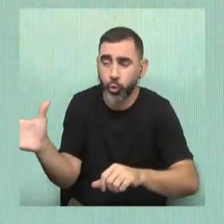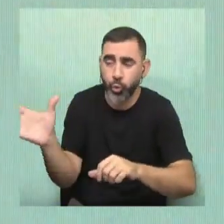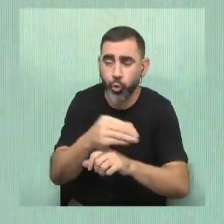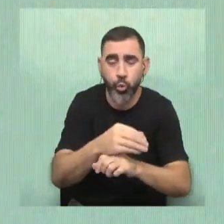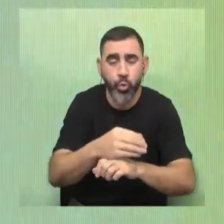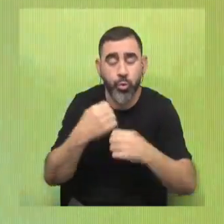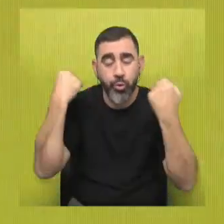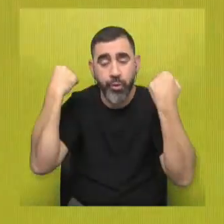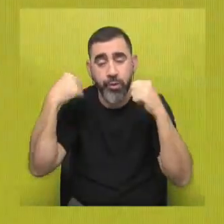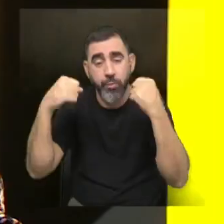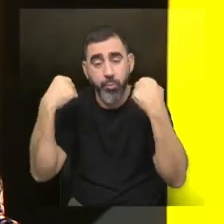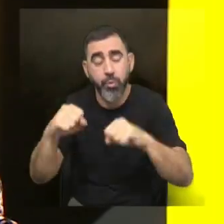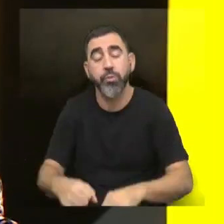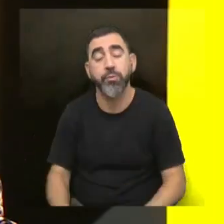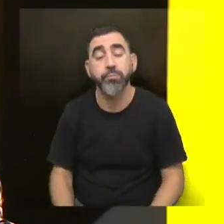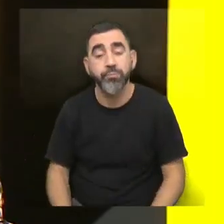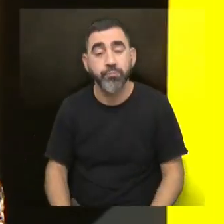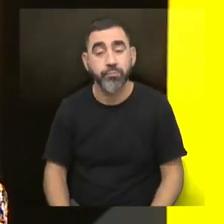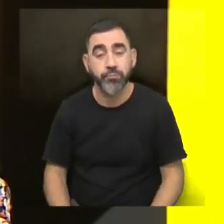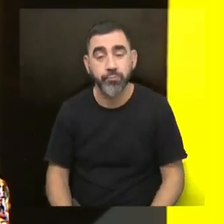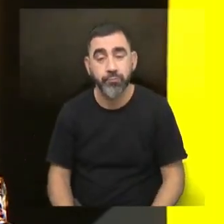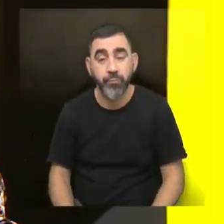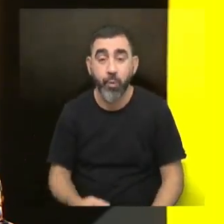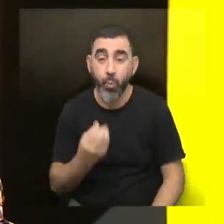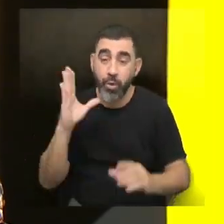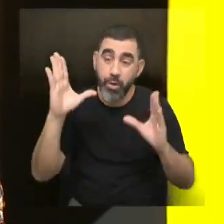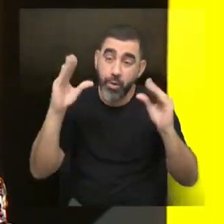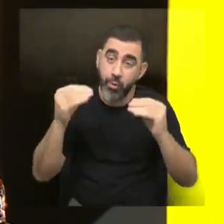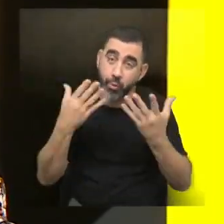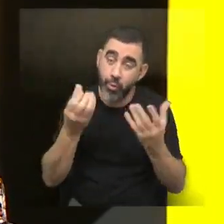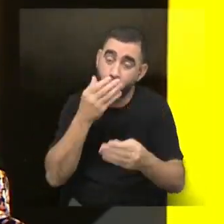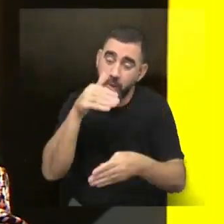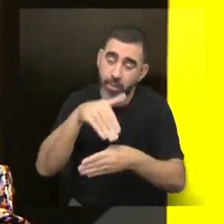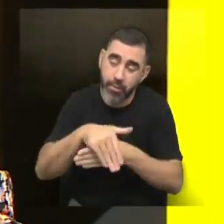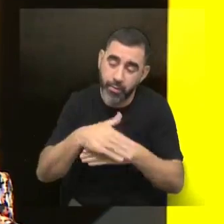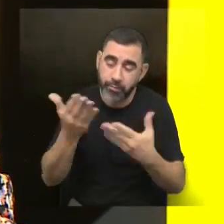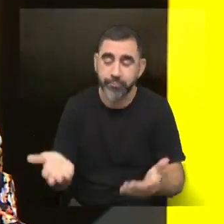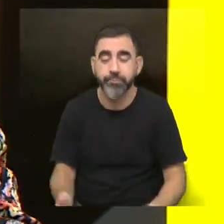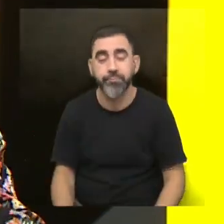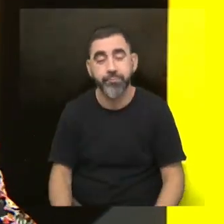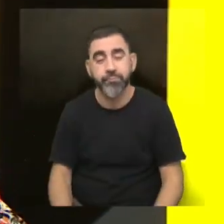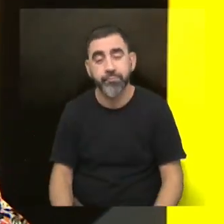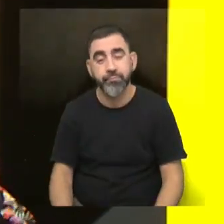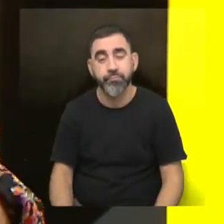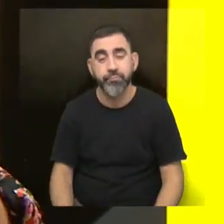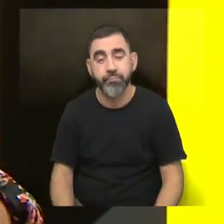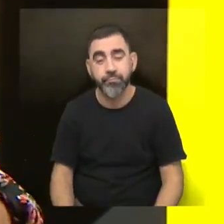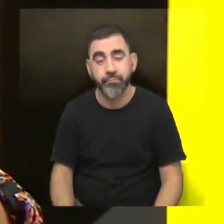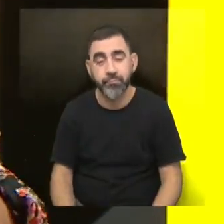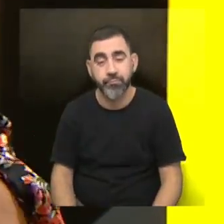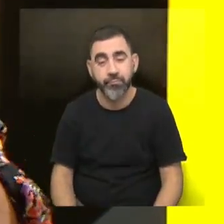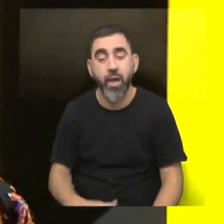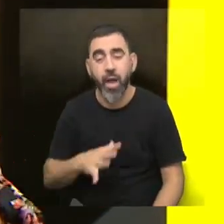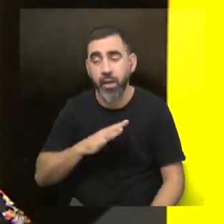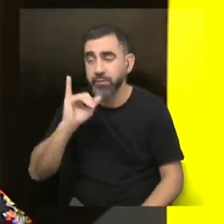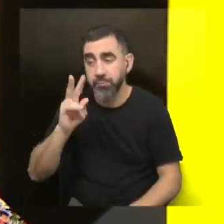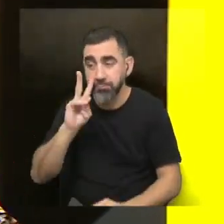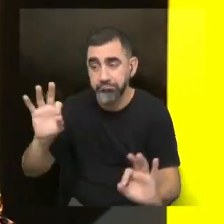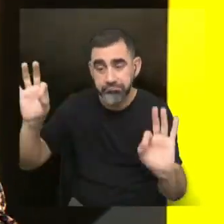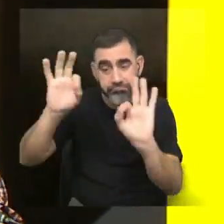todas las disciplinas. Daniela, ¿cómo andás? Buen día. Buenas noches. Buenas noches, buenas tardes, buenos días, lo que quieras. Sí, están todas y no lo vemos. Es como,